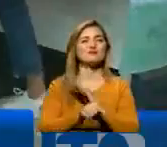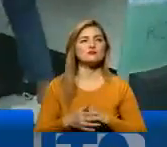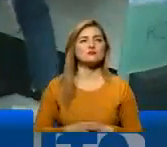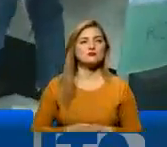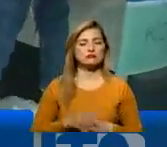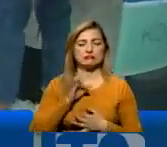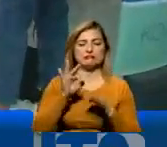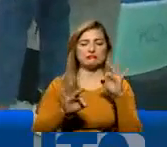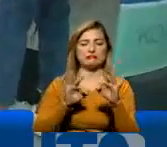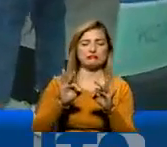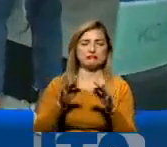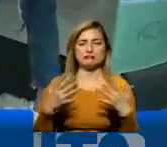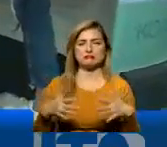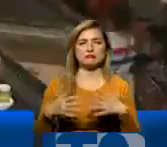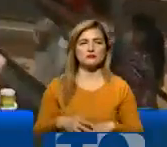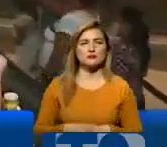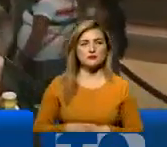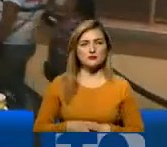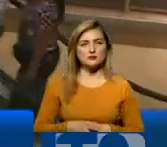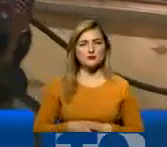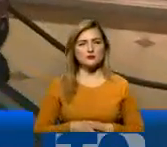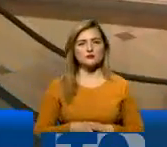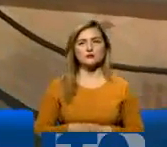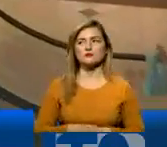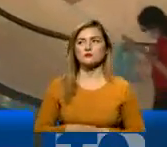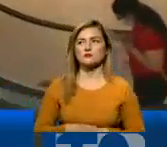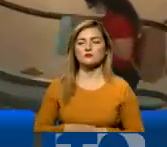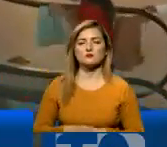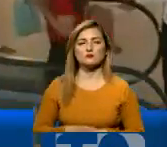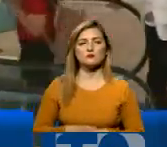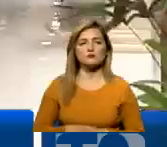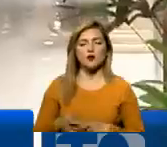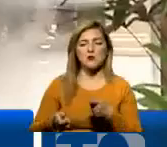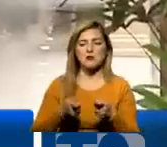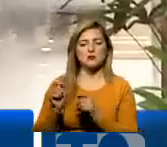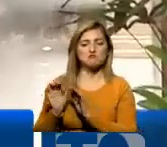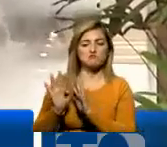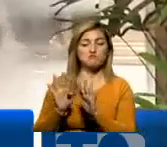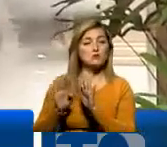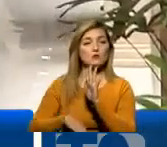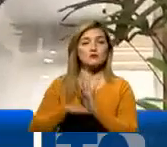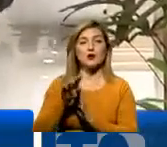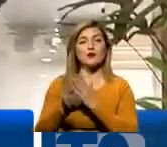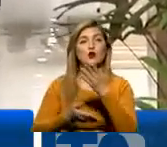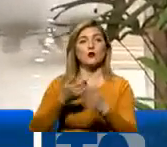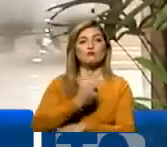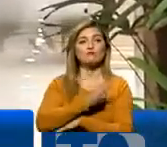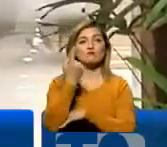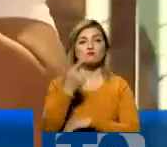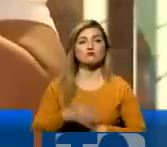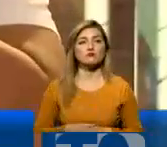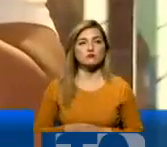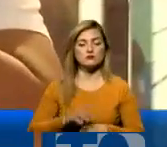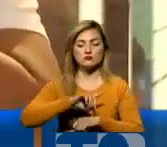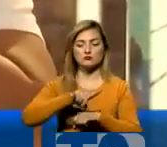es lo que hemos observado el día de hoy. Hoy sin duda el movimiento comercial ha revivido con más fuerza y es que es el día del comercio. Conforme pasaron